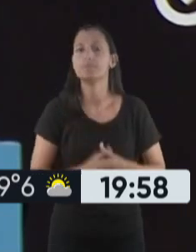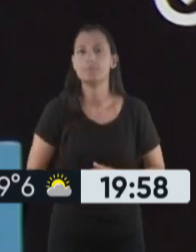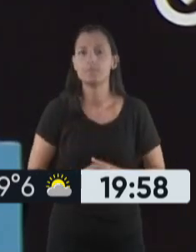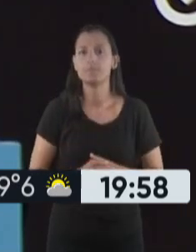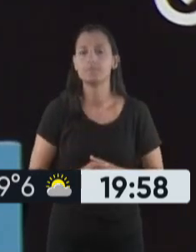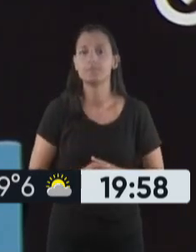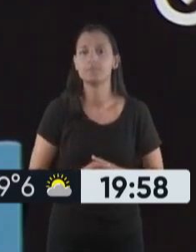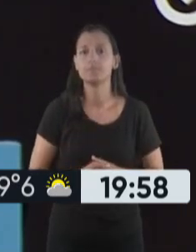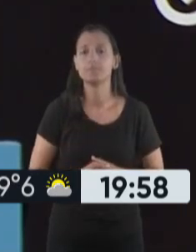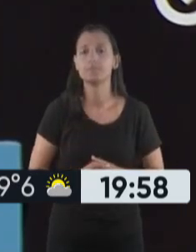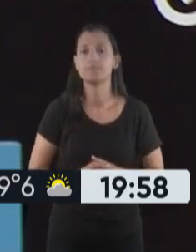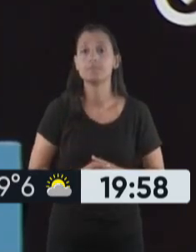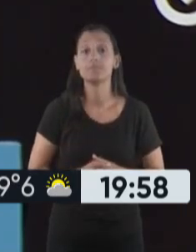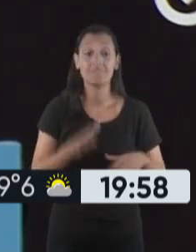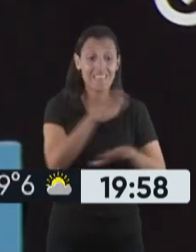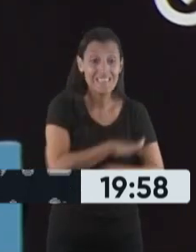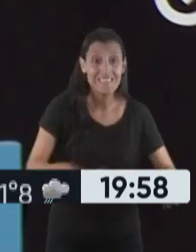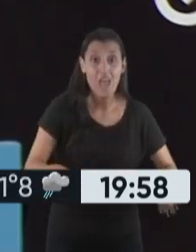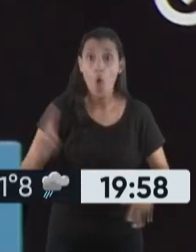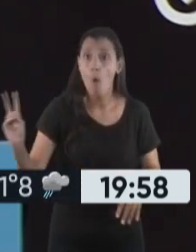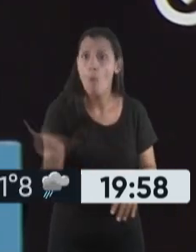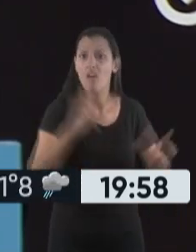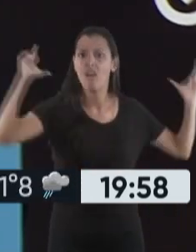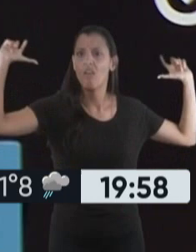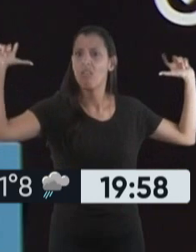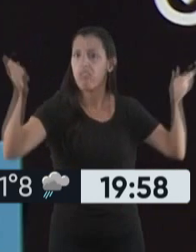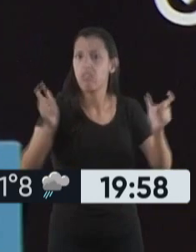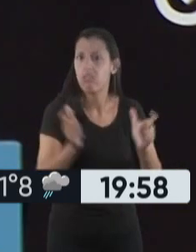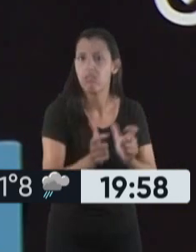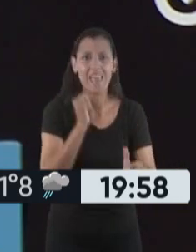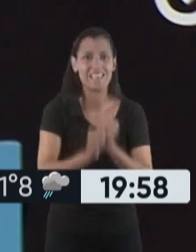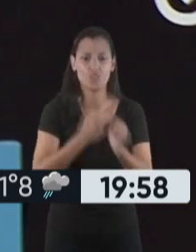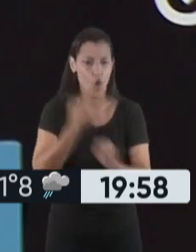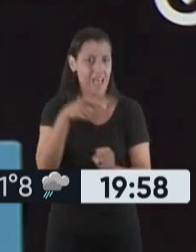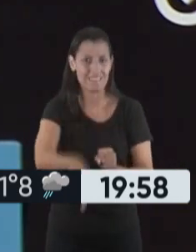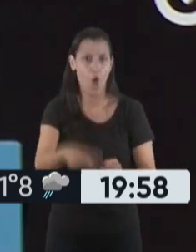la tasa más baja de mortalidad infantil en toda su historia.